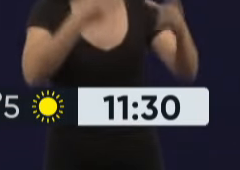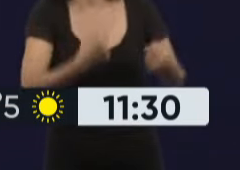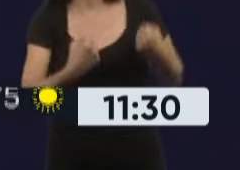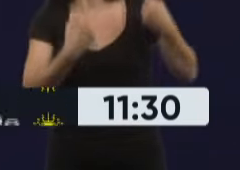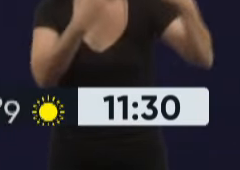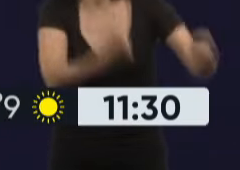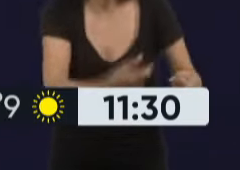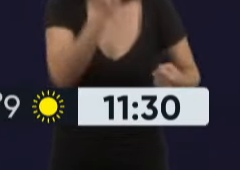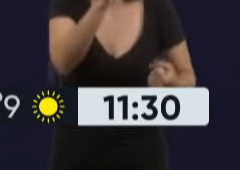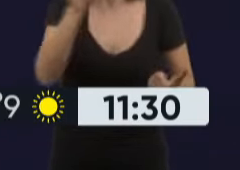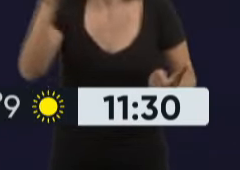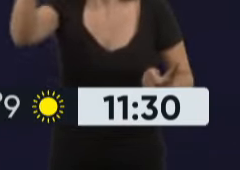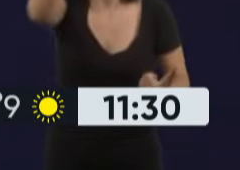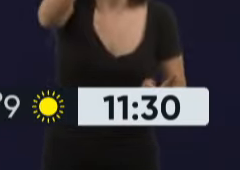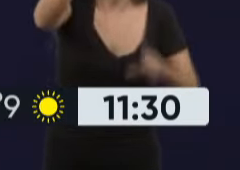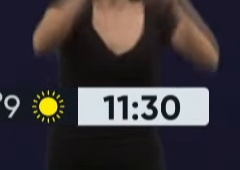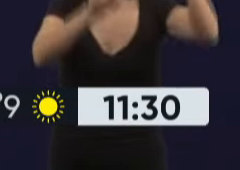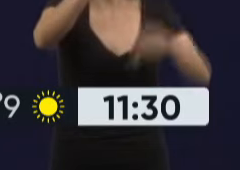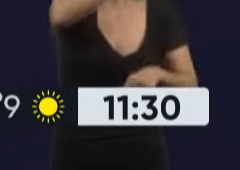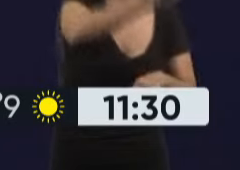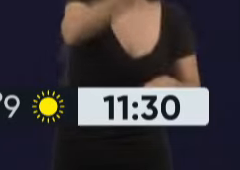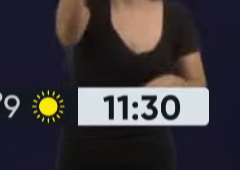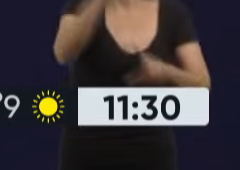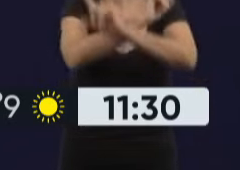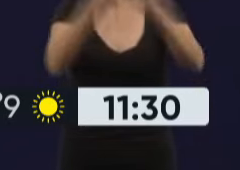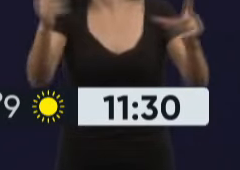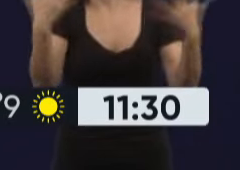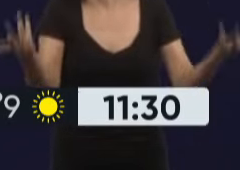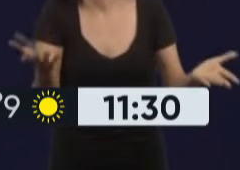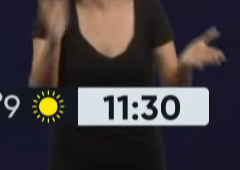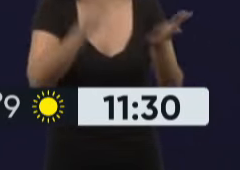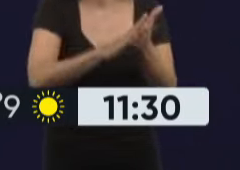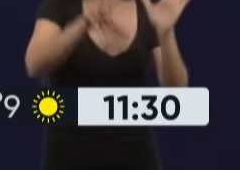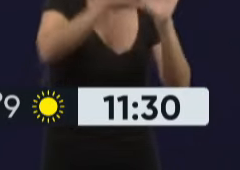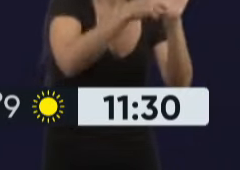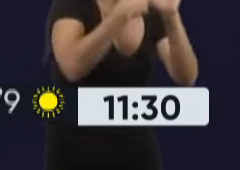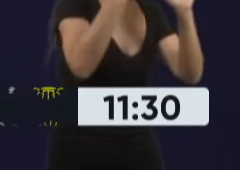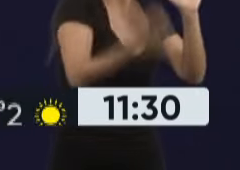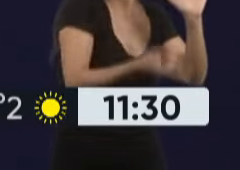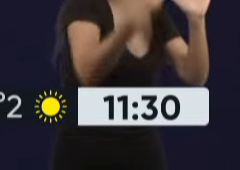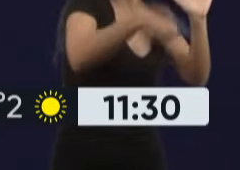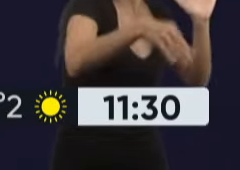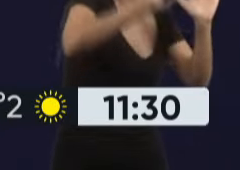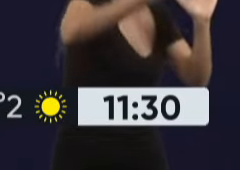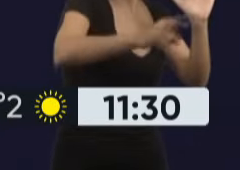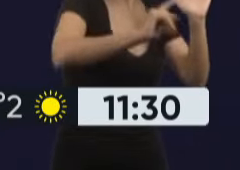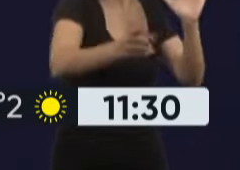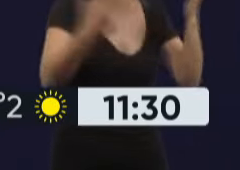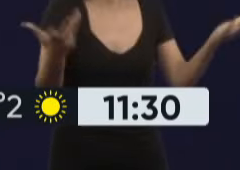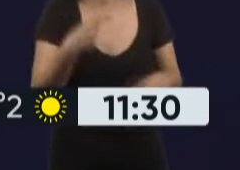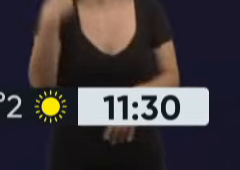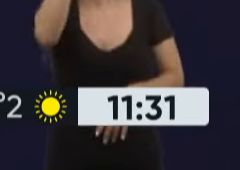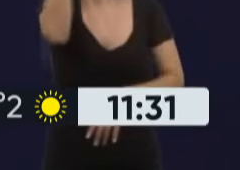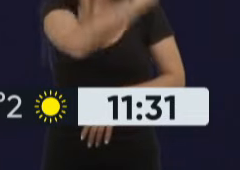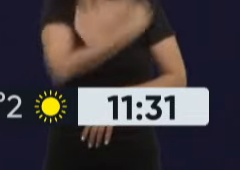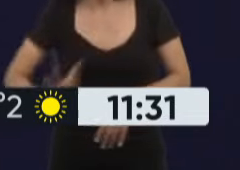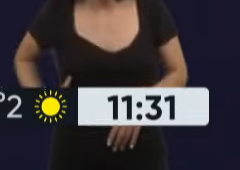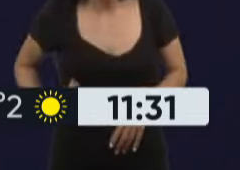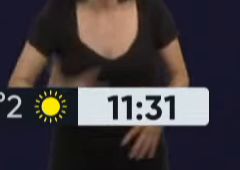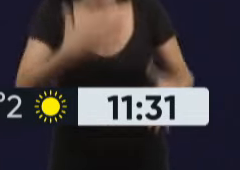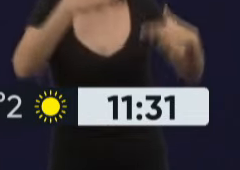no Bueno nosotros y con respecto a lo que la ley obliga o no obliga el estado nacional